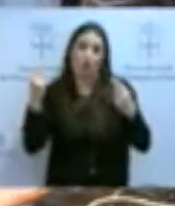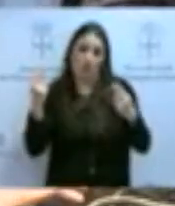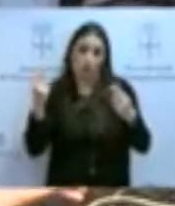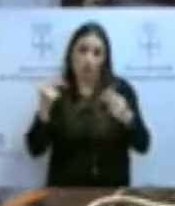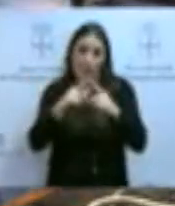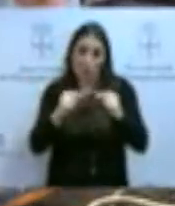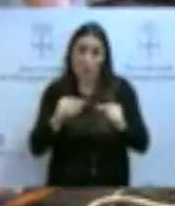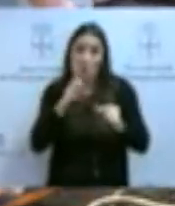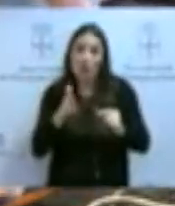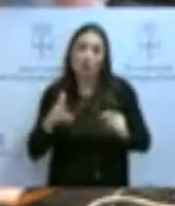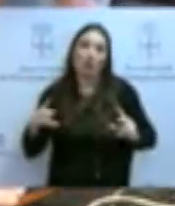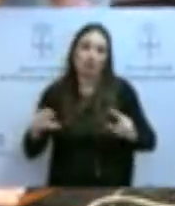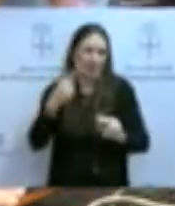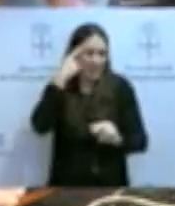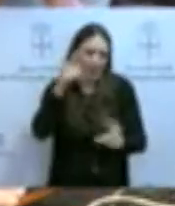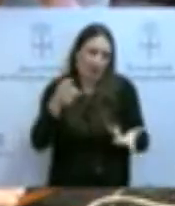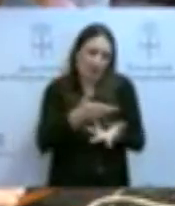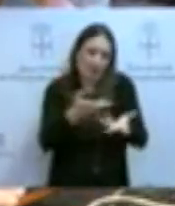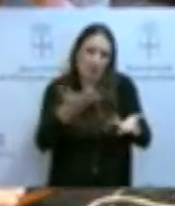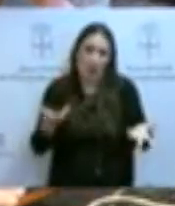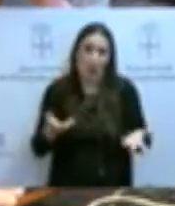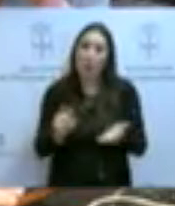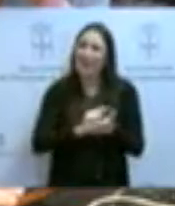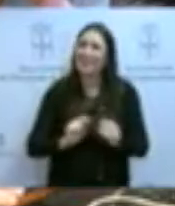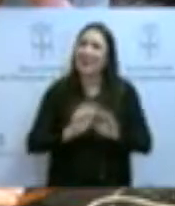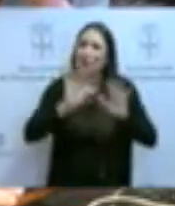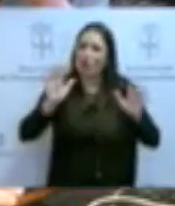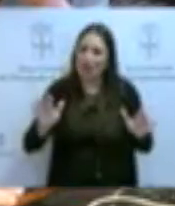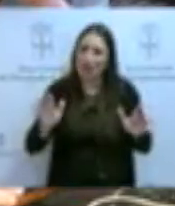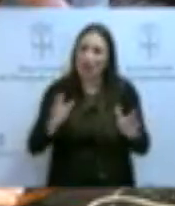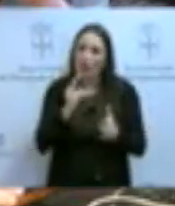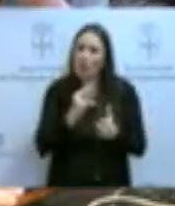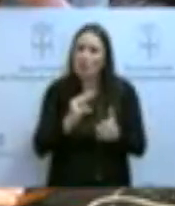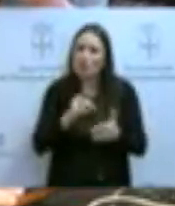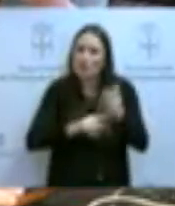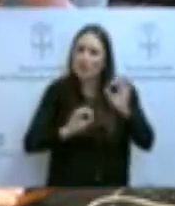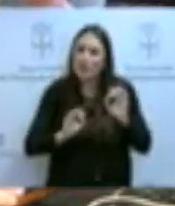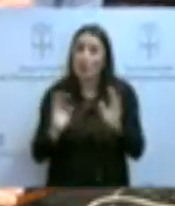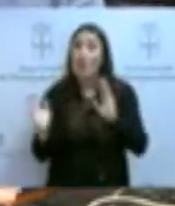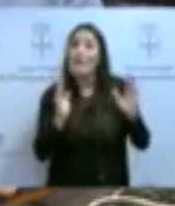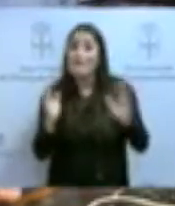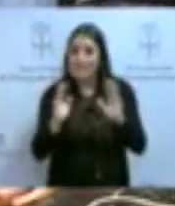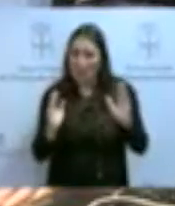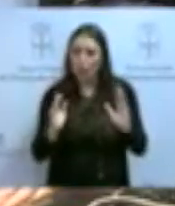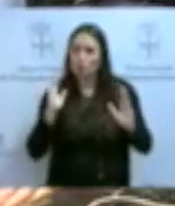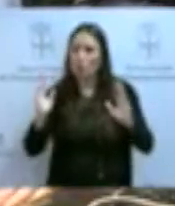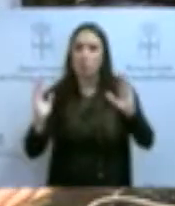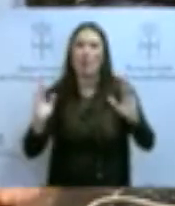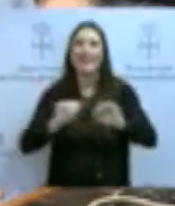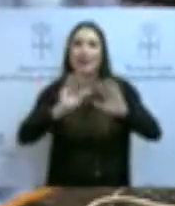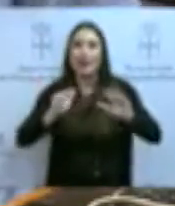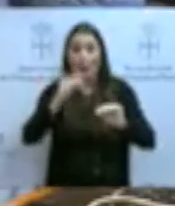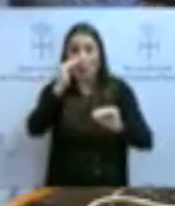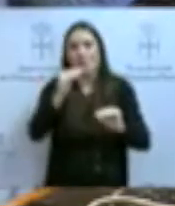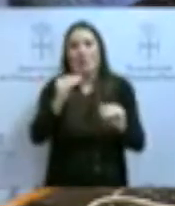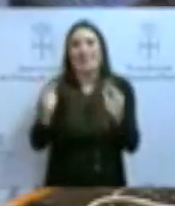los recortes. Usted sabe cuáles son, están sobre la mesa. Un calendario claro, con compromisos concretos, con plazos claramente delimitados, con un horizonte temporal